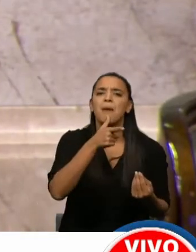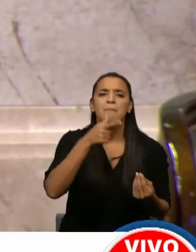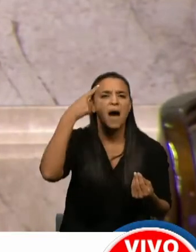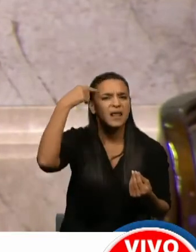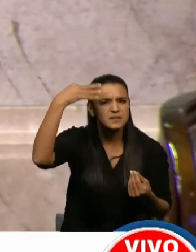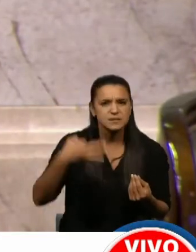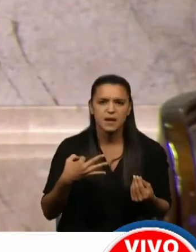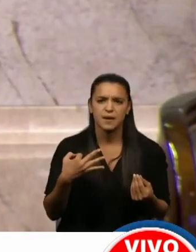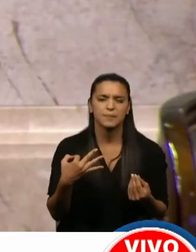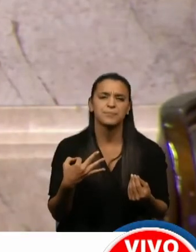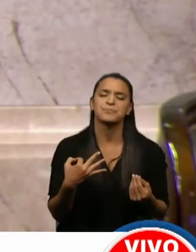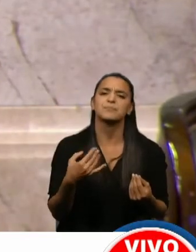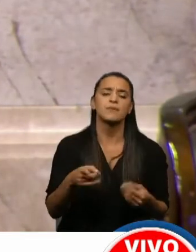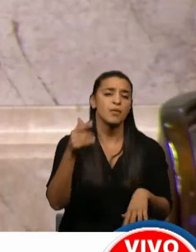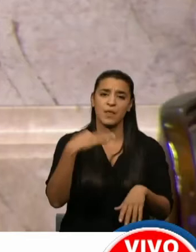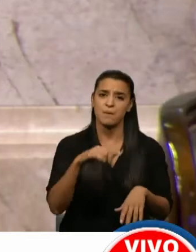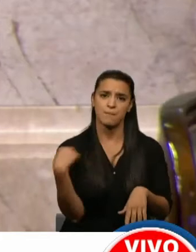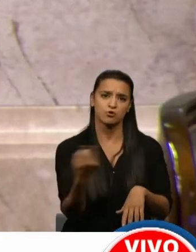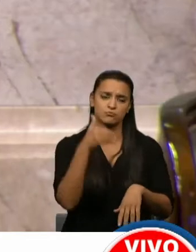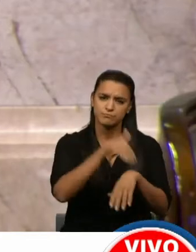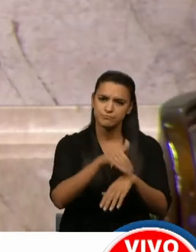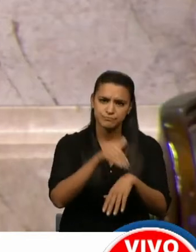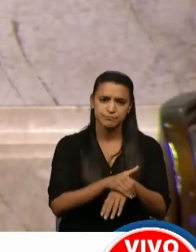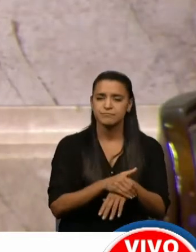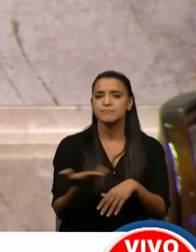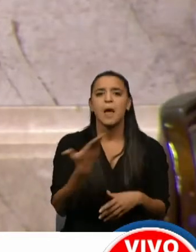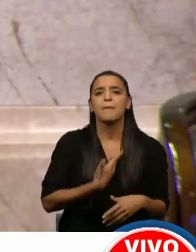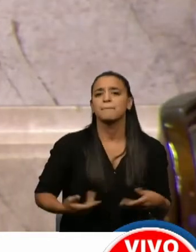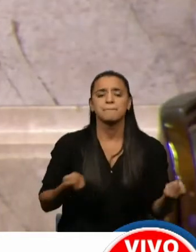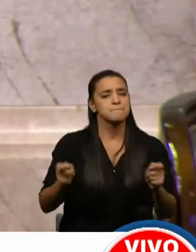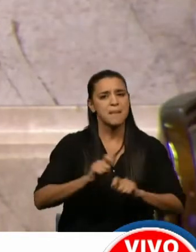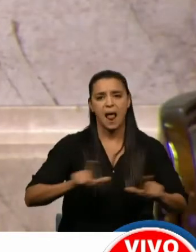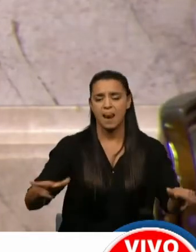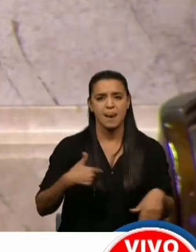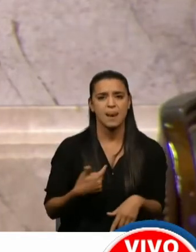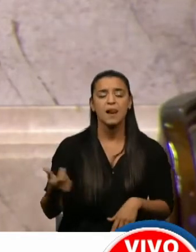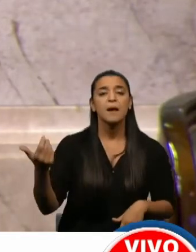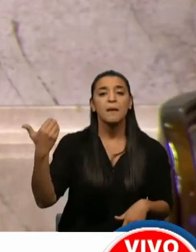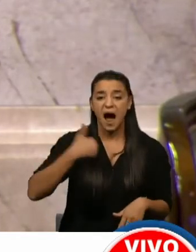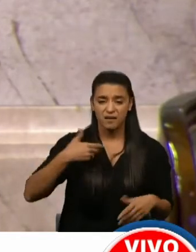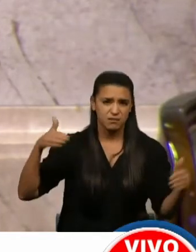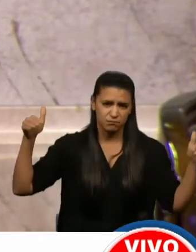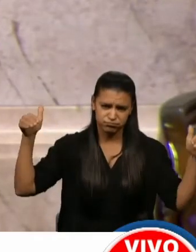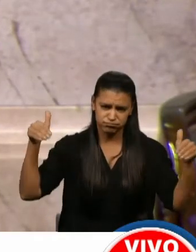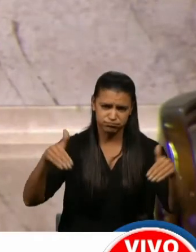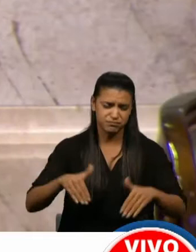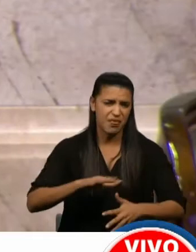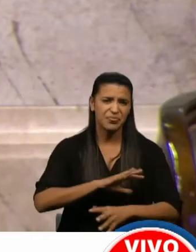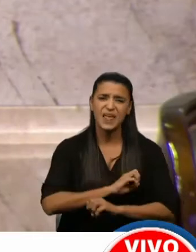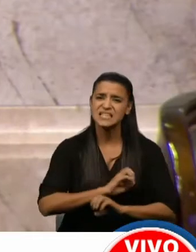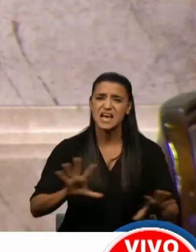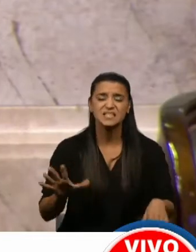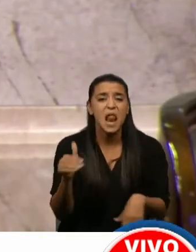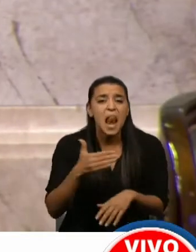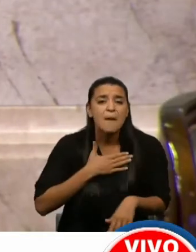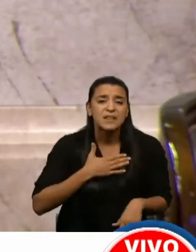justificación, hay que hacerse cargo, gestionaron mal, llevaron al país a un desastre. Lamentablemente a